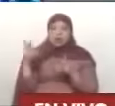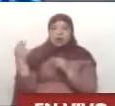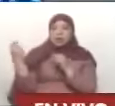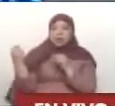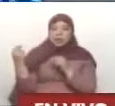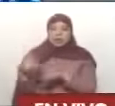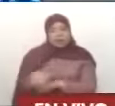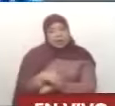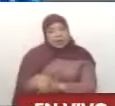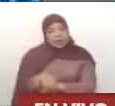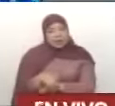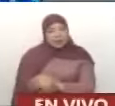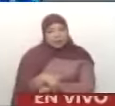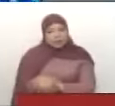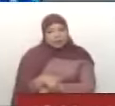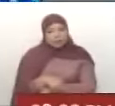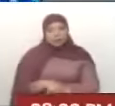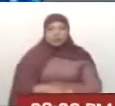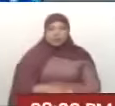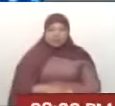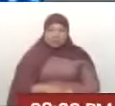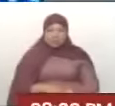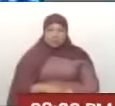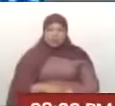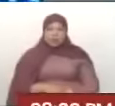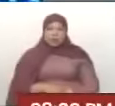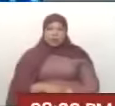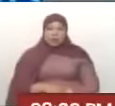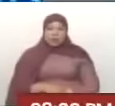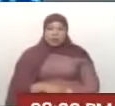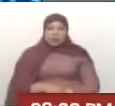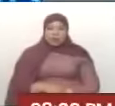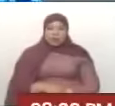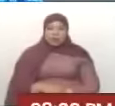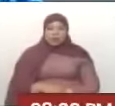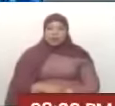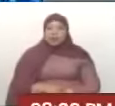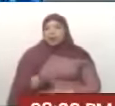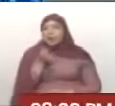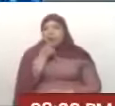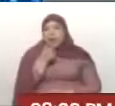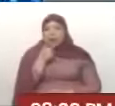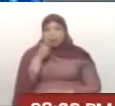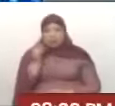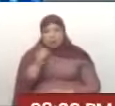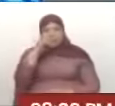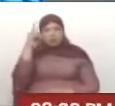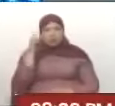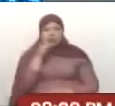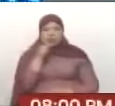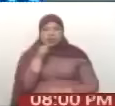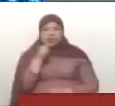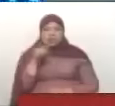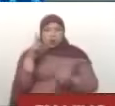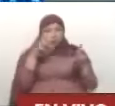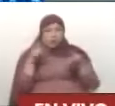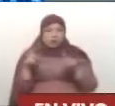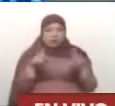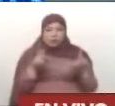calle. El suso. Me dijo Madeleine que eso era como frenesí. No, impresionante. Yo no sé si tienen las